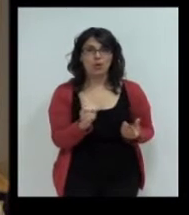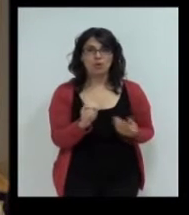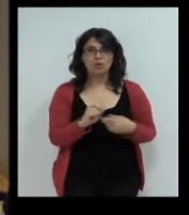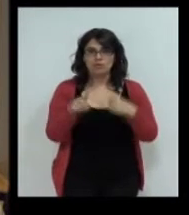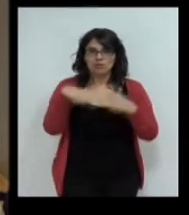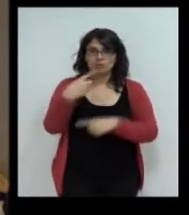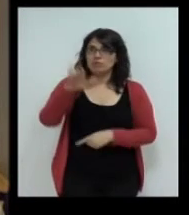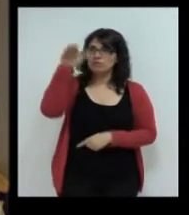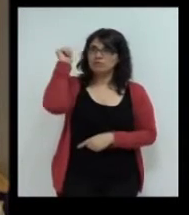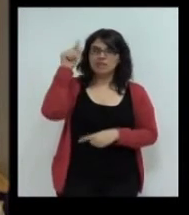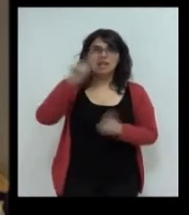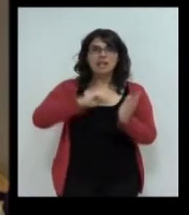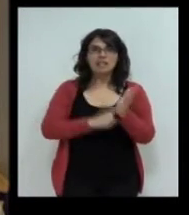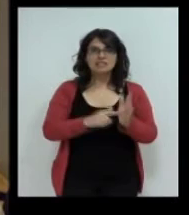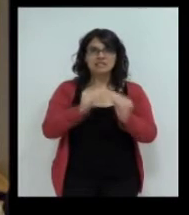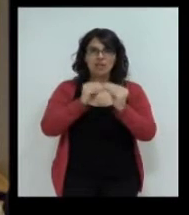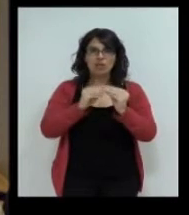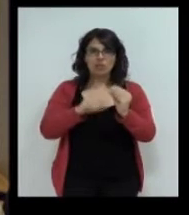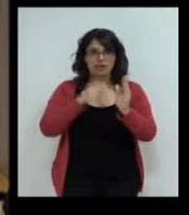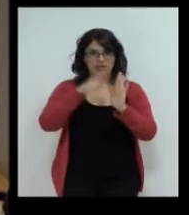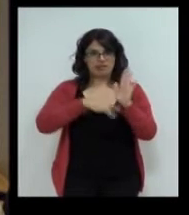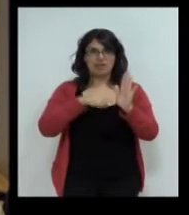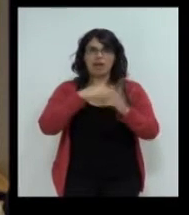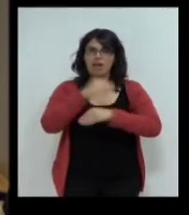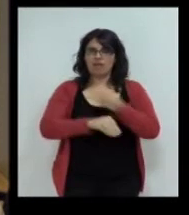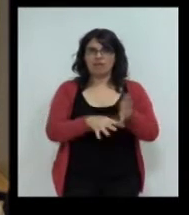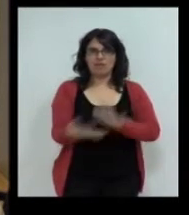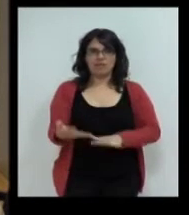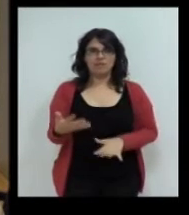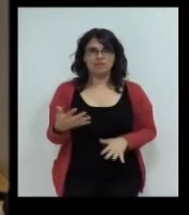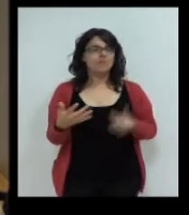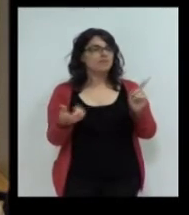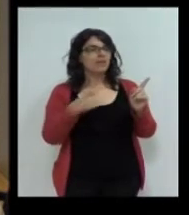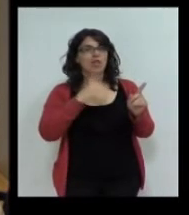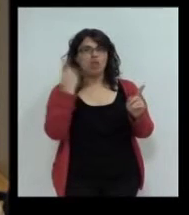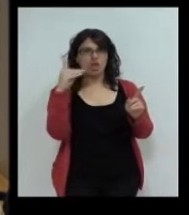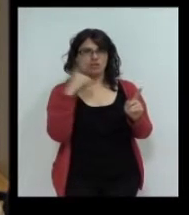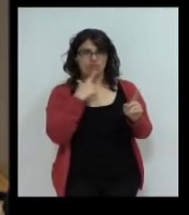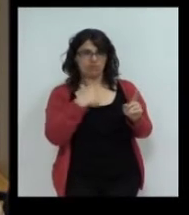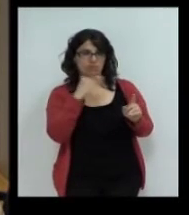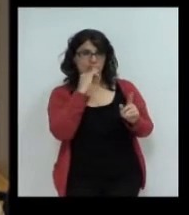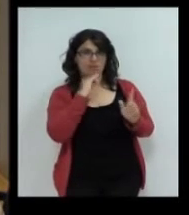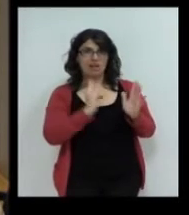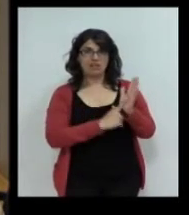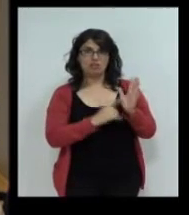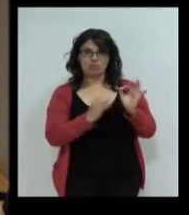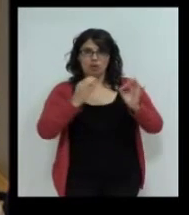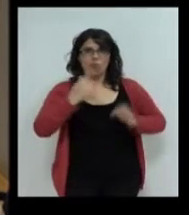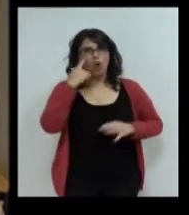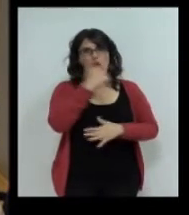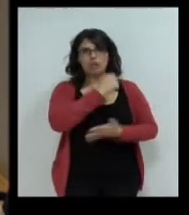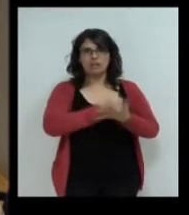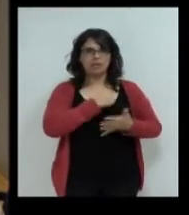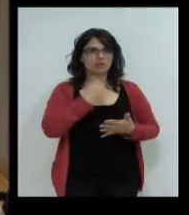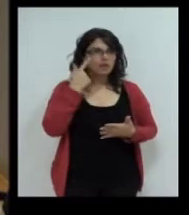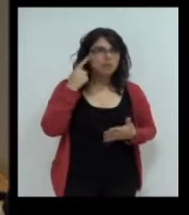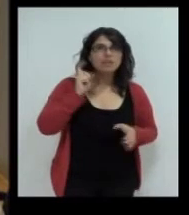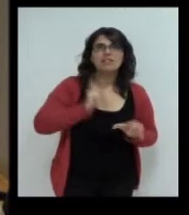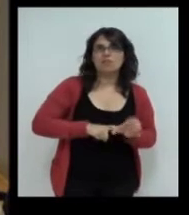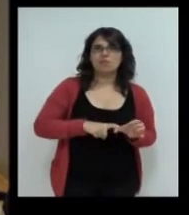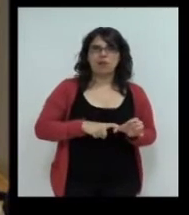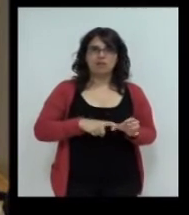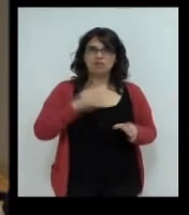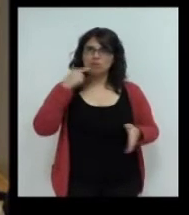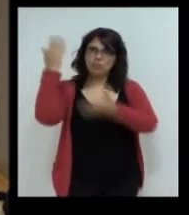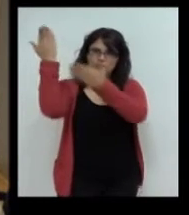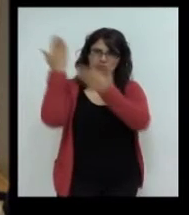legislador y haga de la norma una... El legislador es un notario que participa y dice, oiga, yo lo invito a la mesa y van a venir a mi salón de